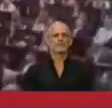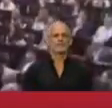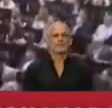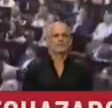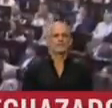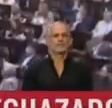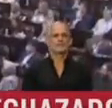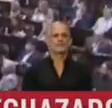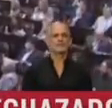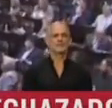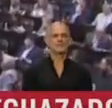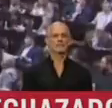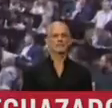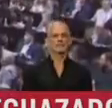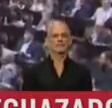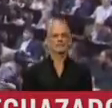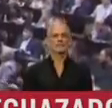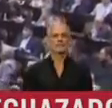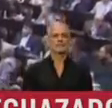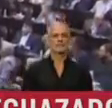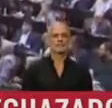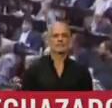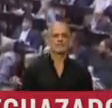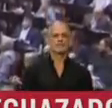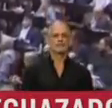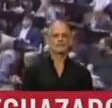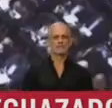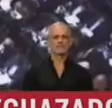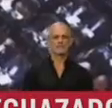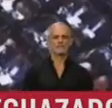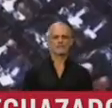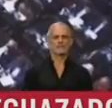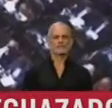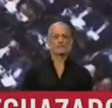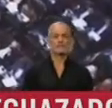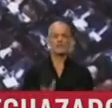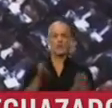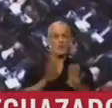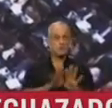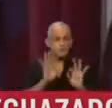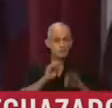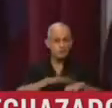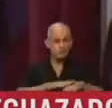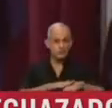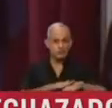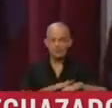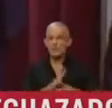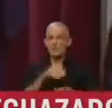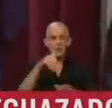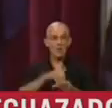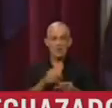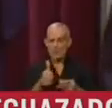ya ahora empiezan a acusar y empiezan a vivir la derrota en la legislativa.